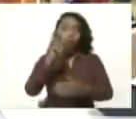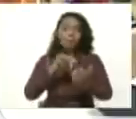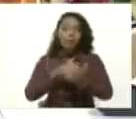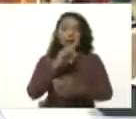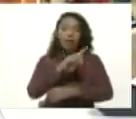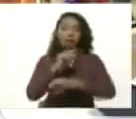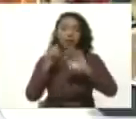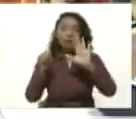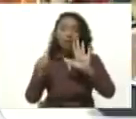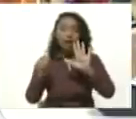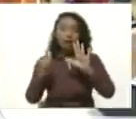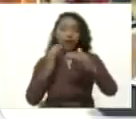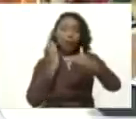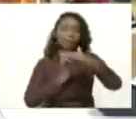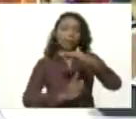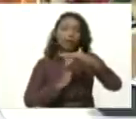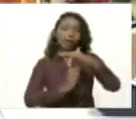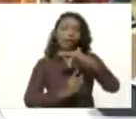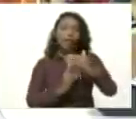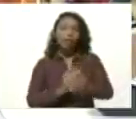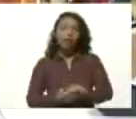2016 migrantes.